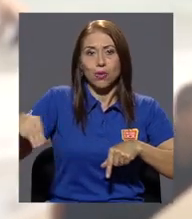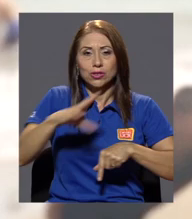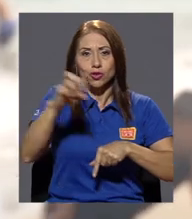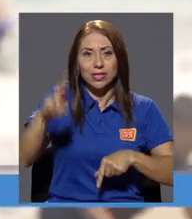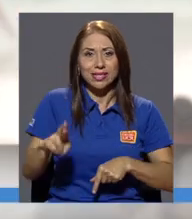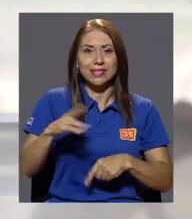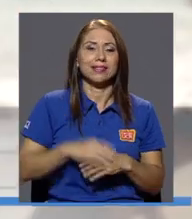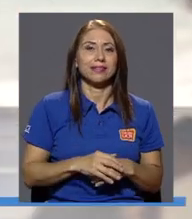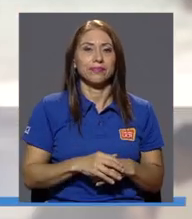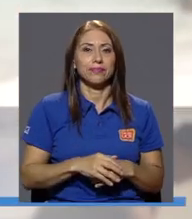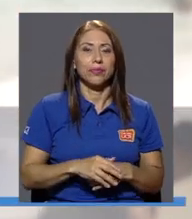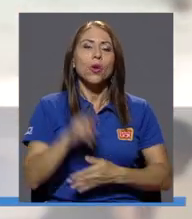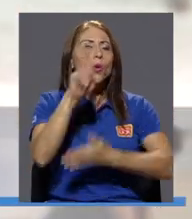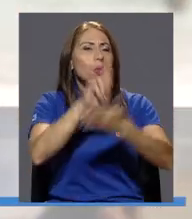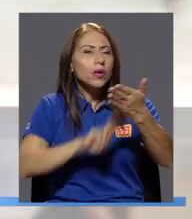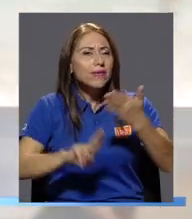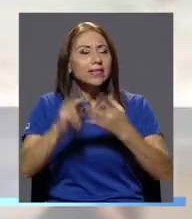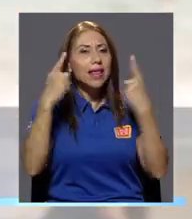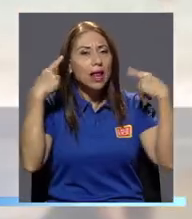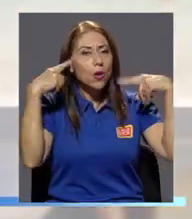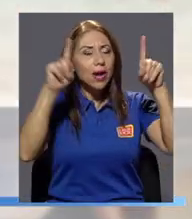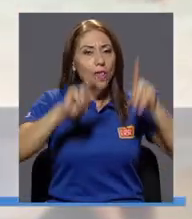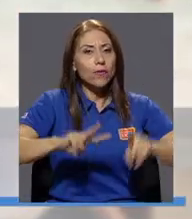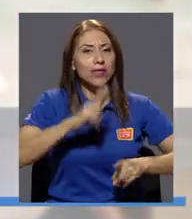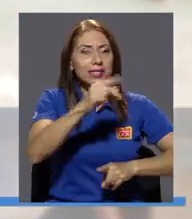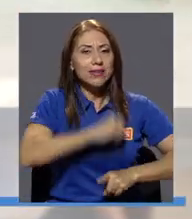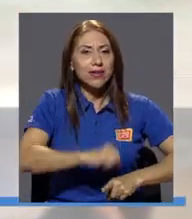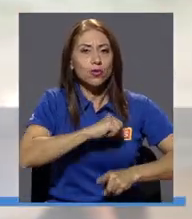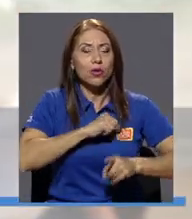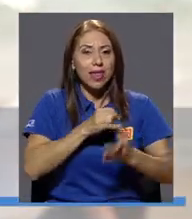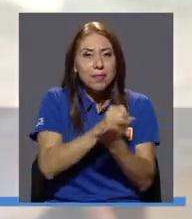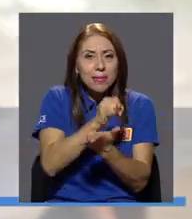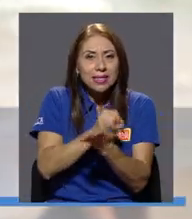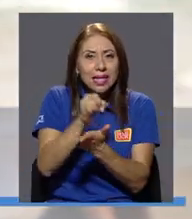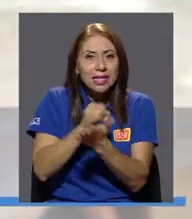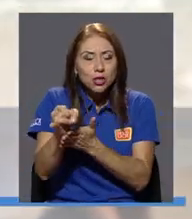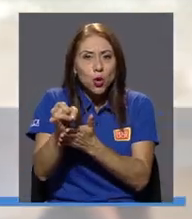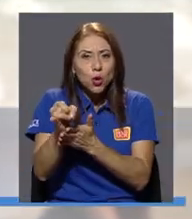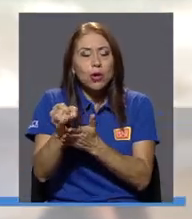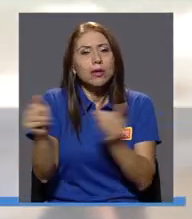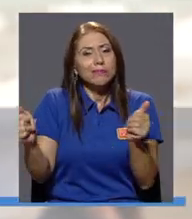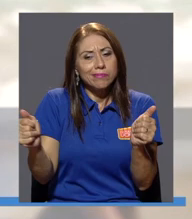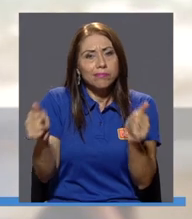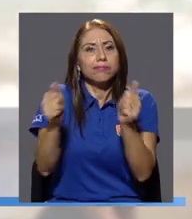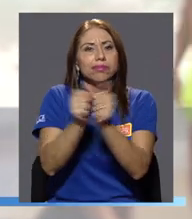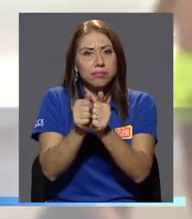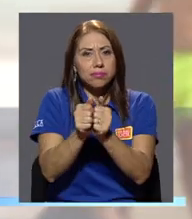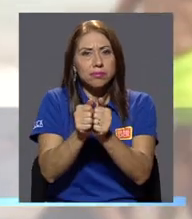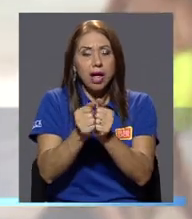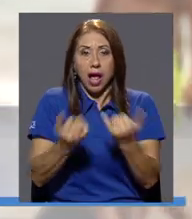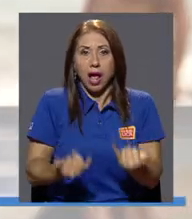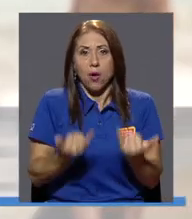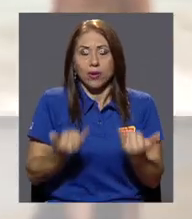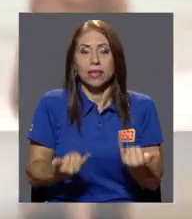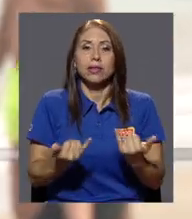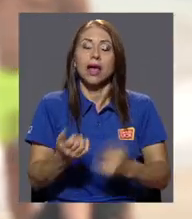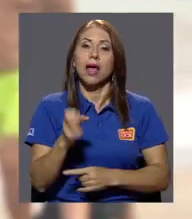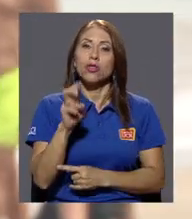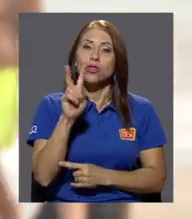logrado hacer un acompañamiento desde Vicerrectoría de Investigación, que yo considero que es muy importante. Tenemos ahorita